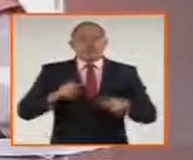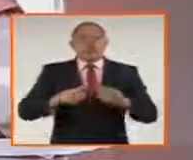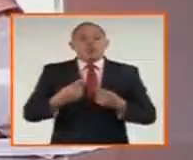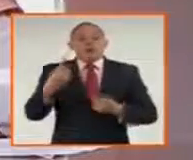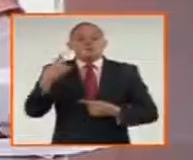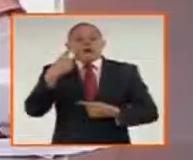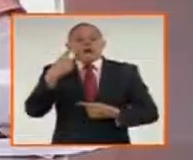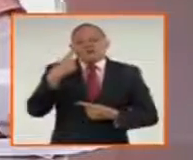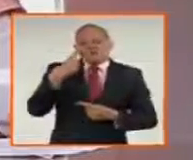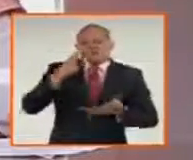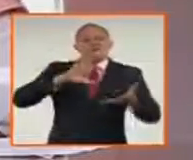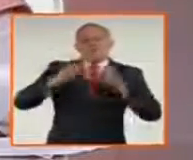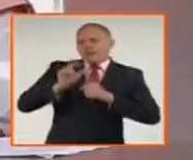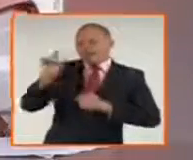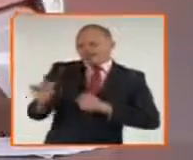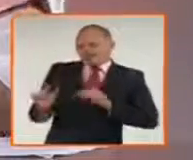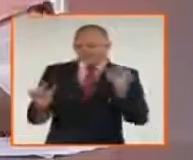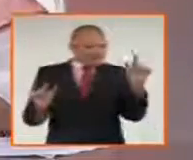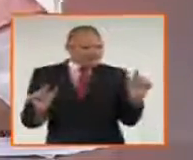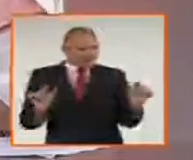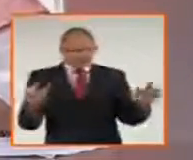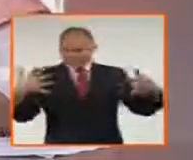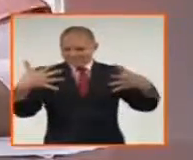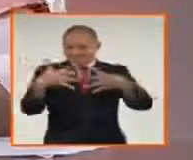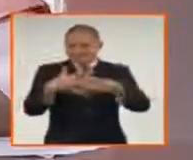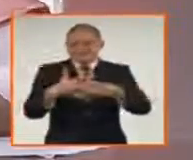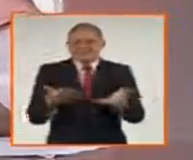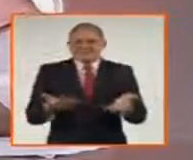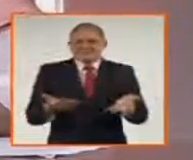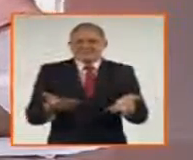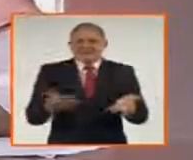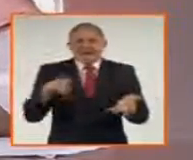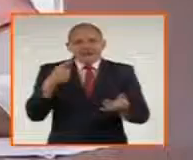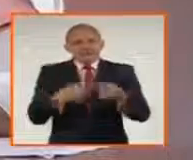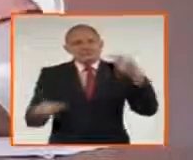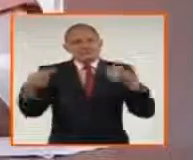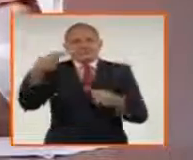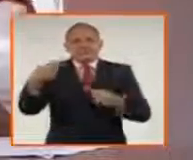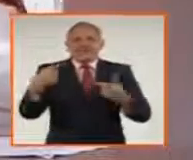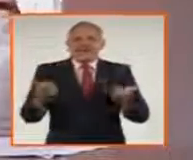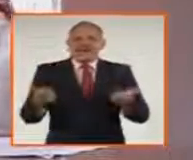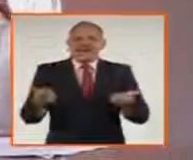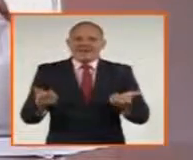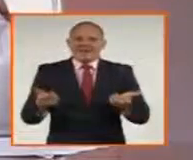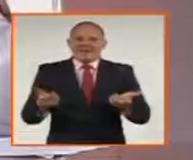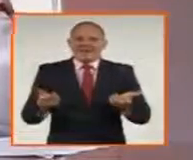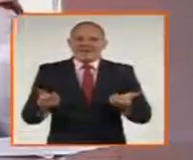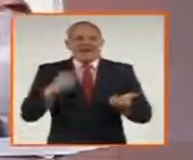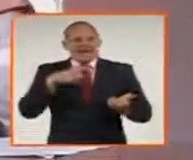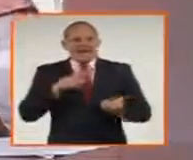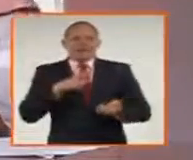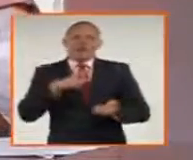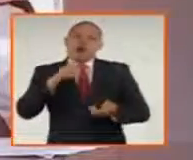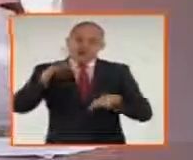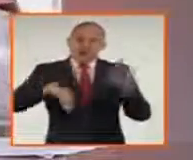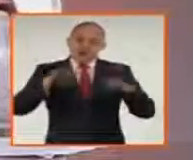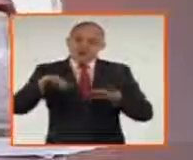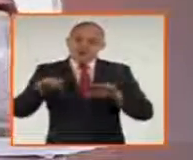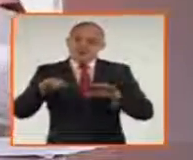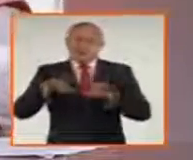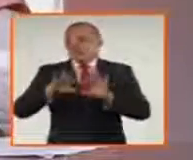el esmero en el ámbito familiar. Tienen su premio, tienen sus consecuencias. El mal comportamiento,